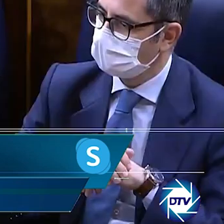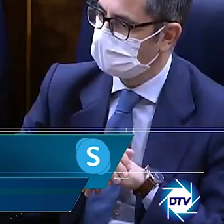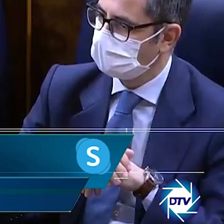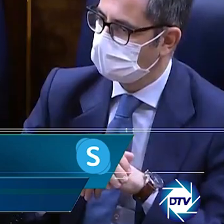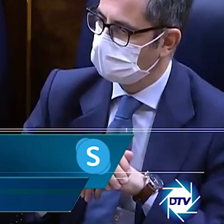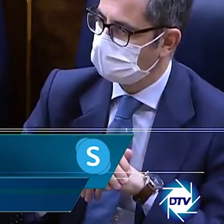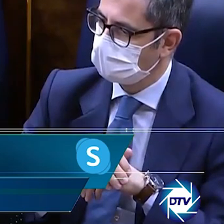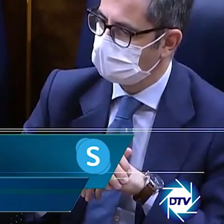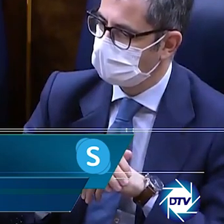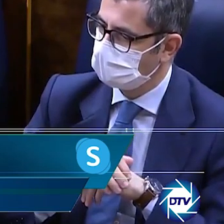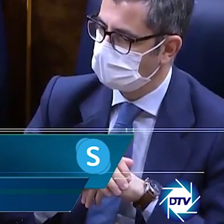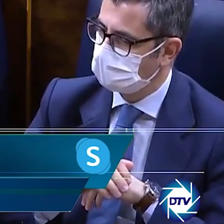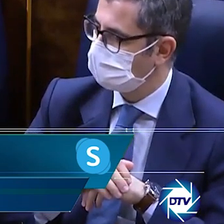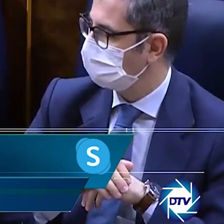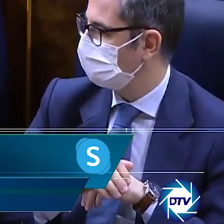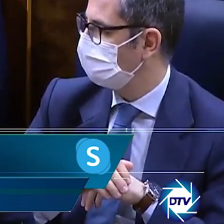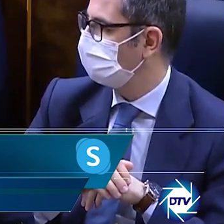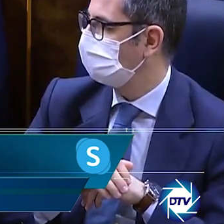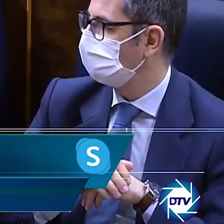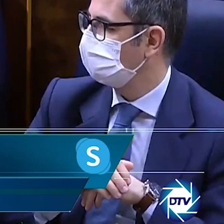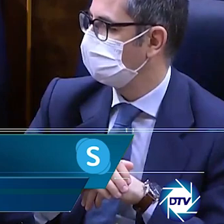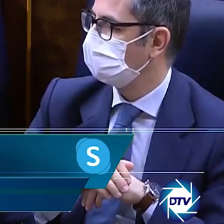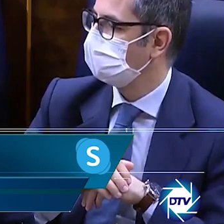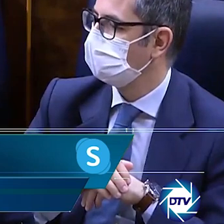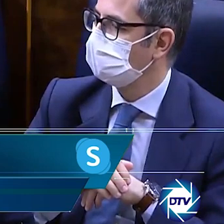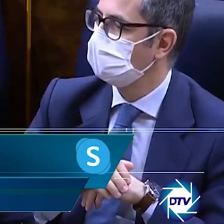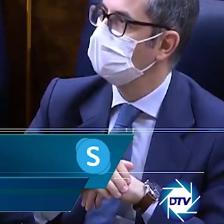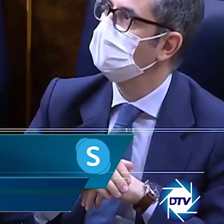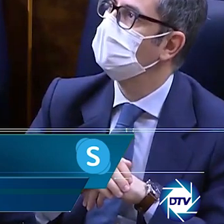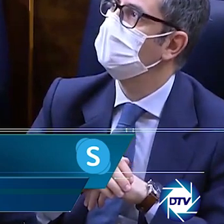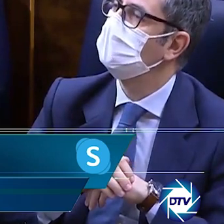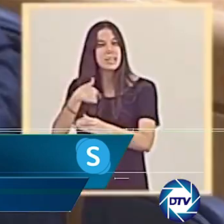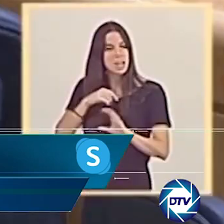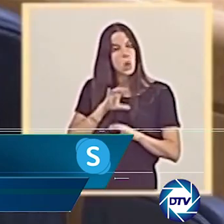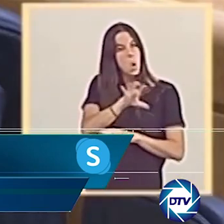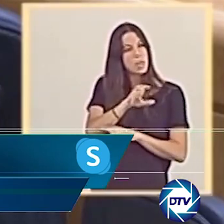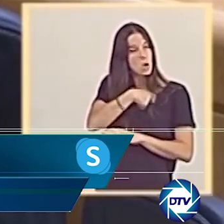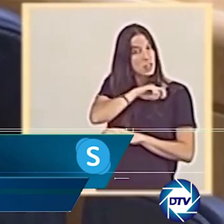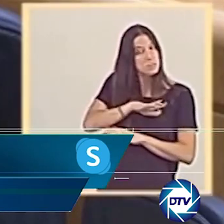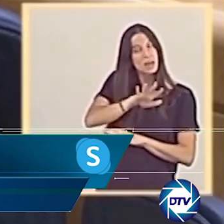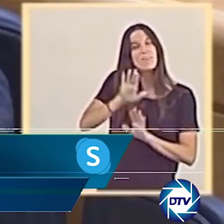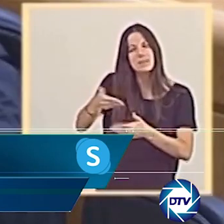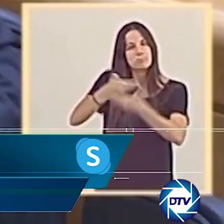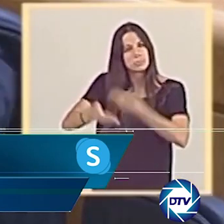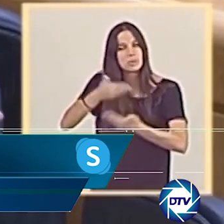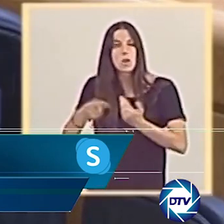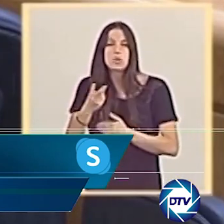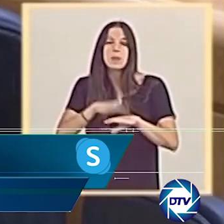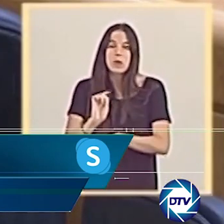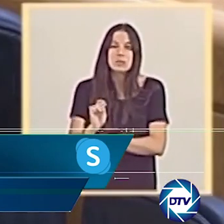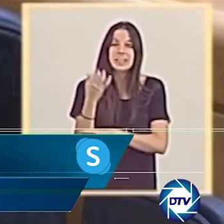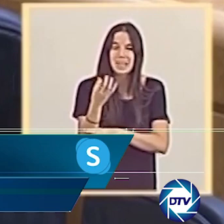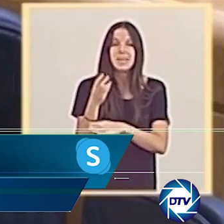embajador en Marruecos, ¿no? Bueno, lo que es terrible es que los móviles de España sean tan vulnerables a